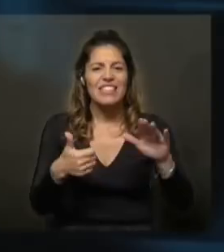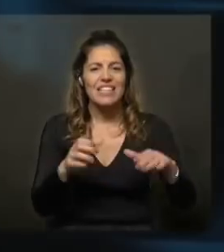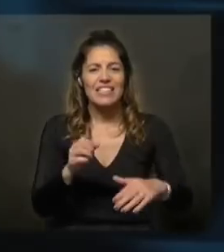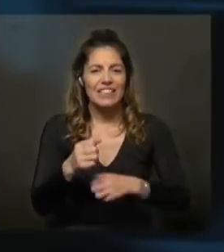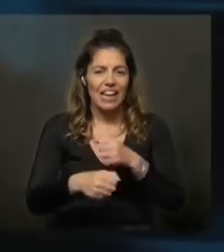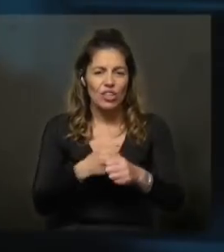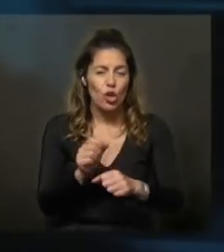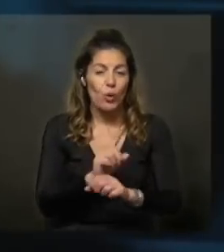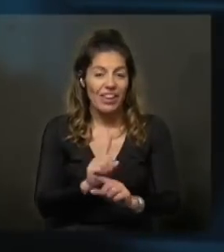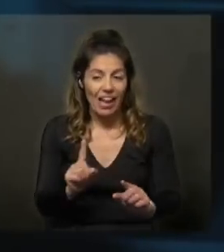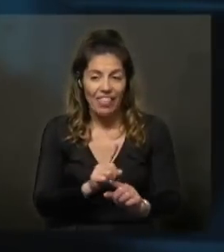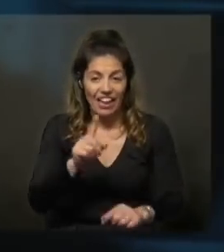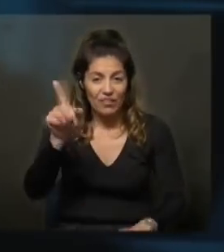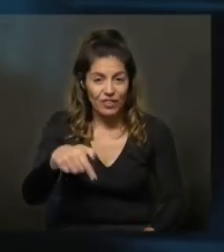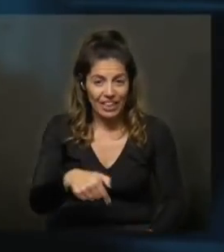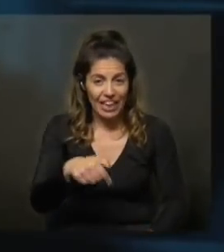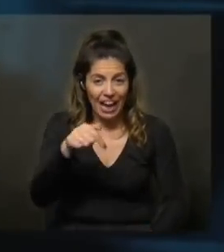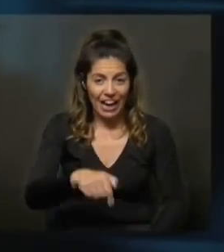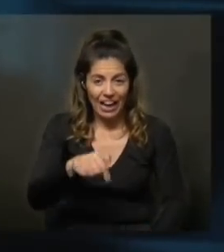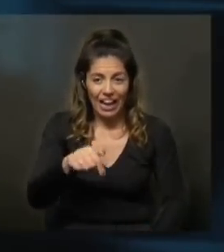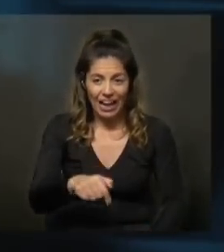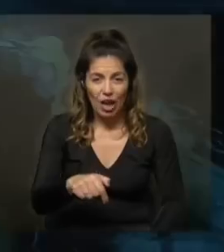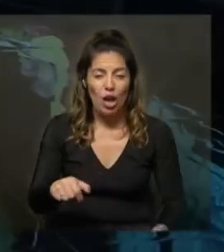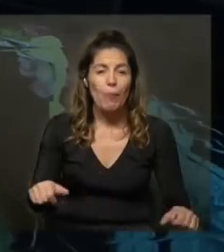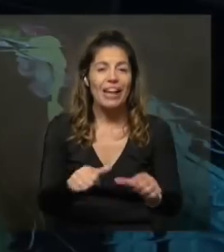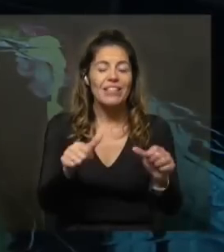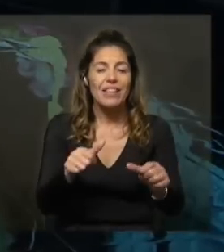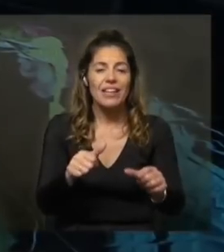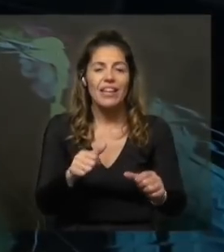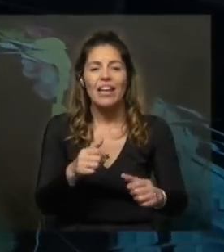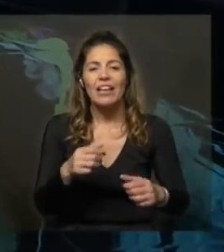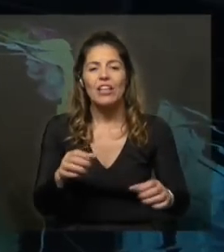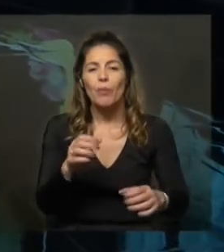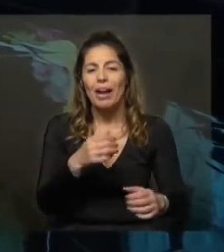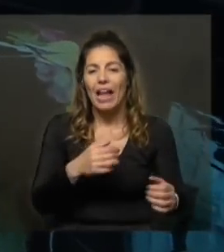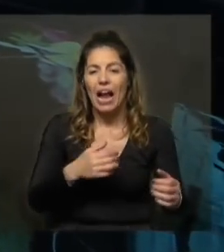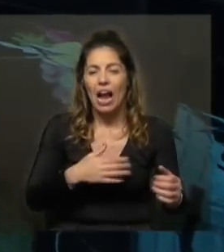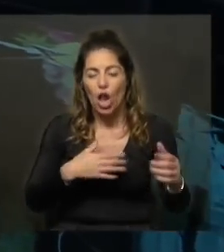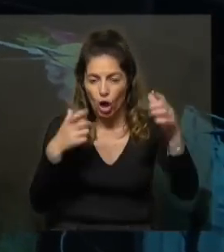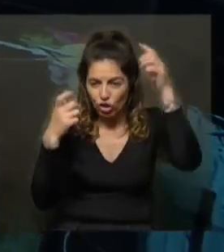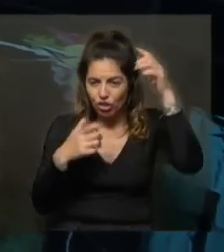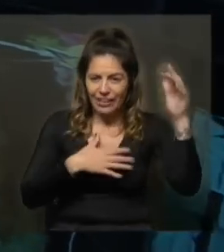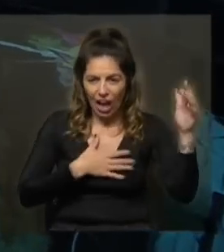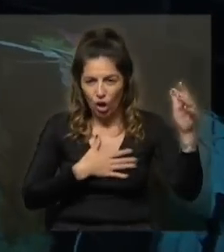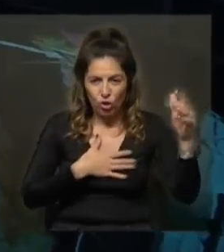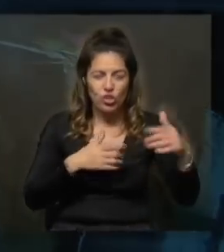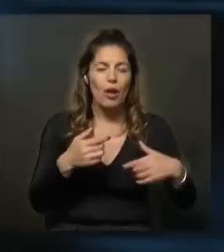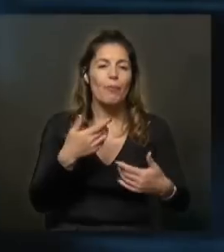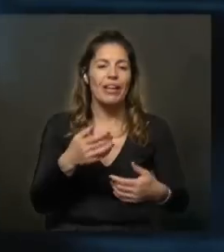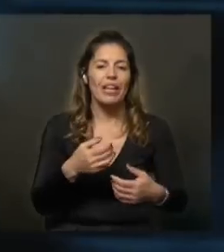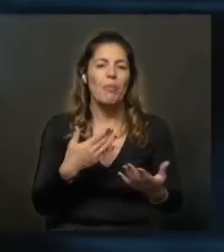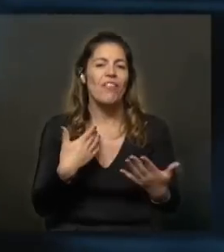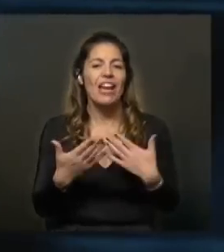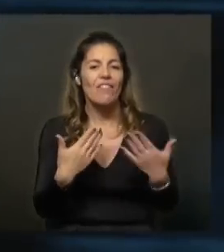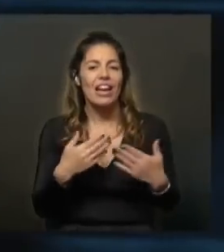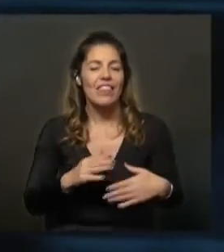tiene la Estela de Italia hacer que me van a hablar de amor me acuerdo Los tangos antes ya lo había visto siete veces en